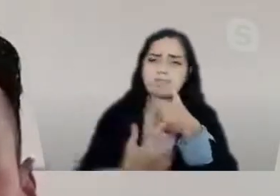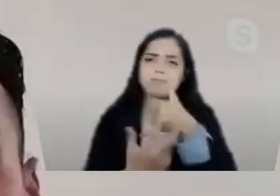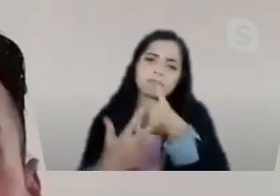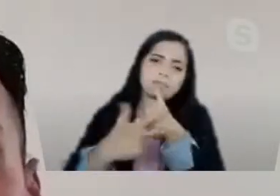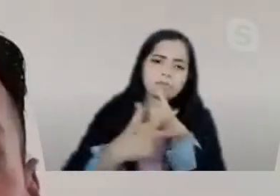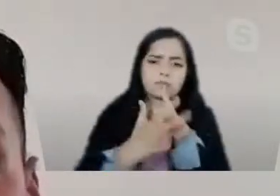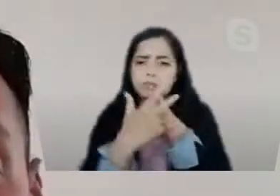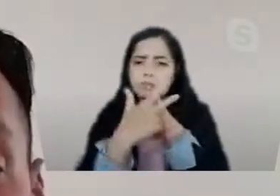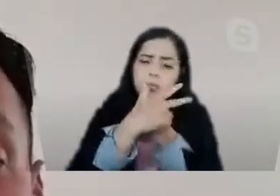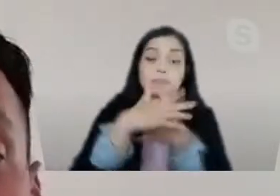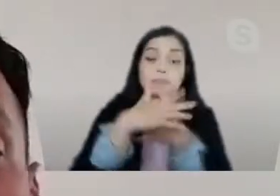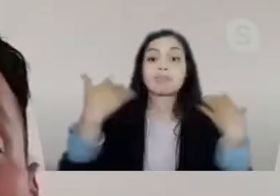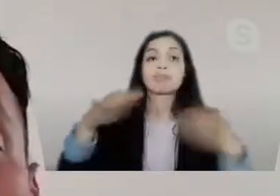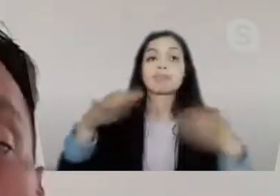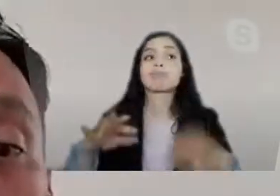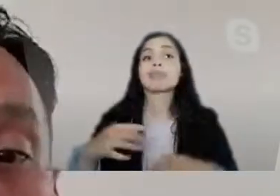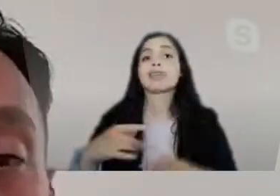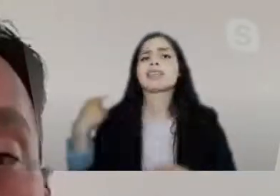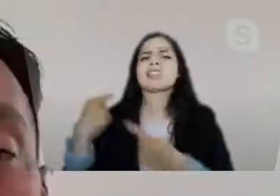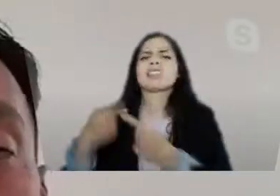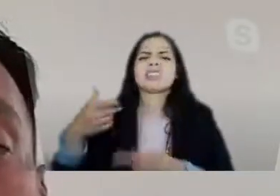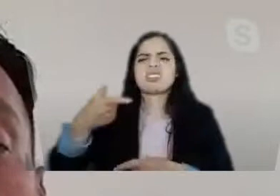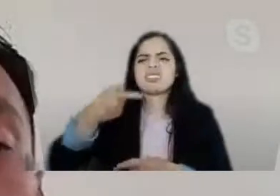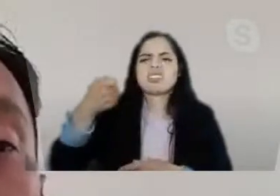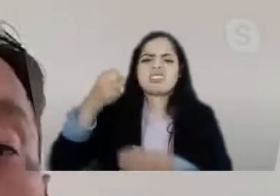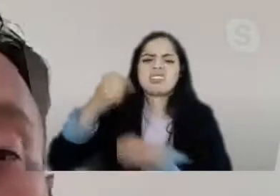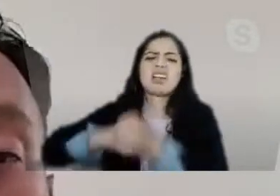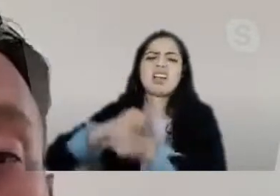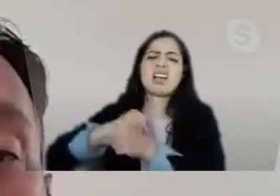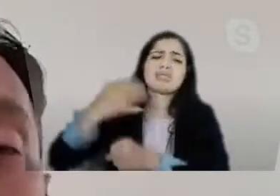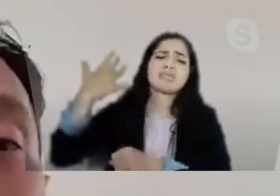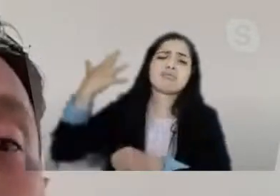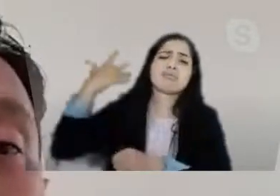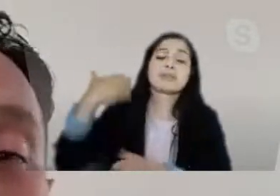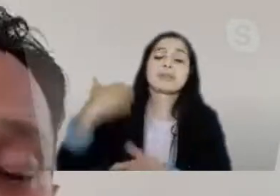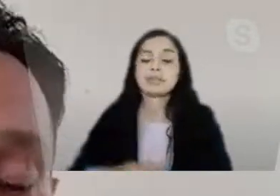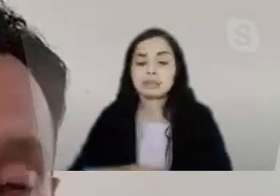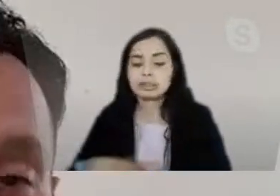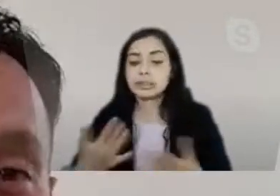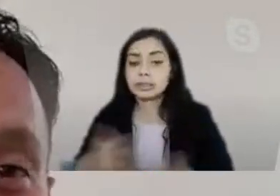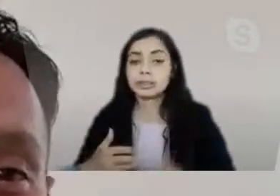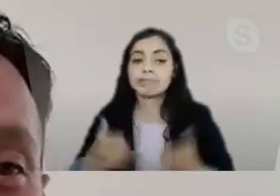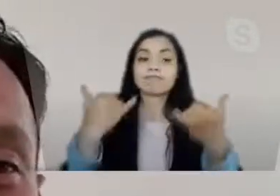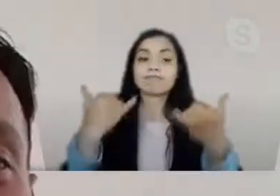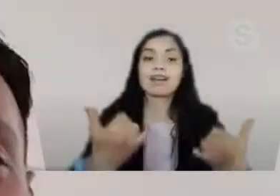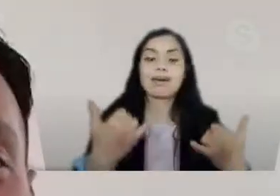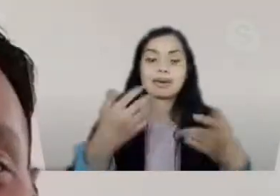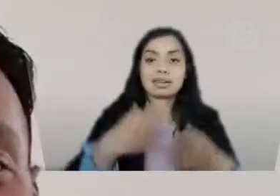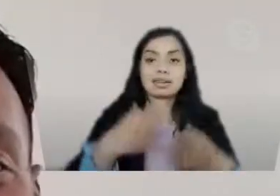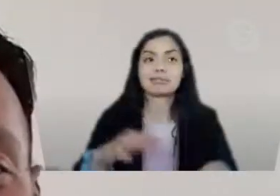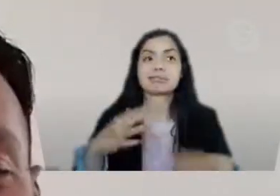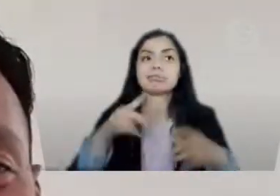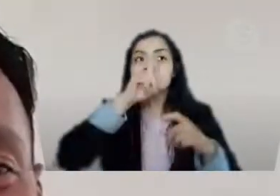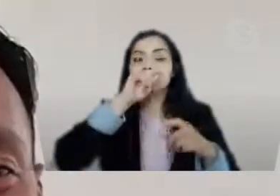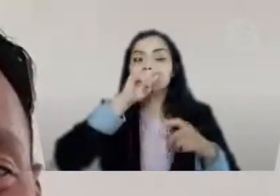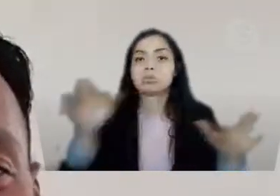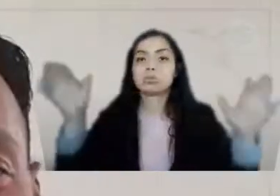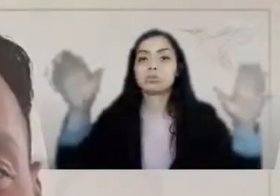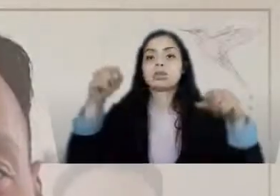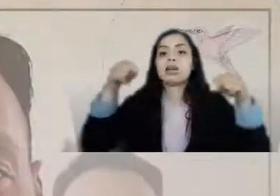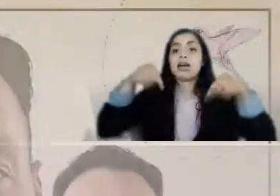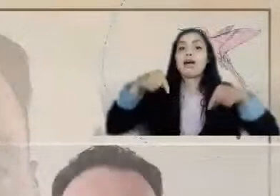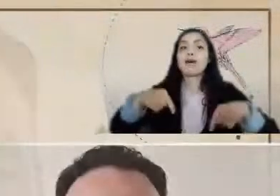la ciencia. Entonces, yo creo que tenemos todo para poder posicionar a Colombia en el país de las aves. Muchas gracias.